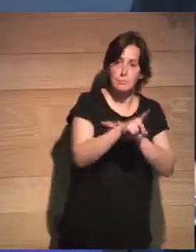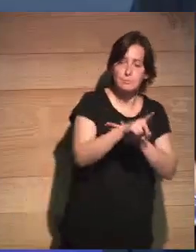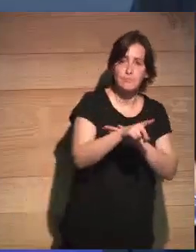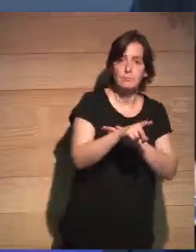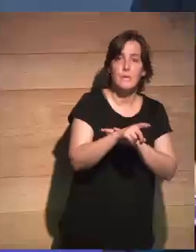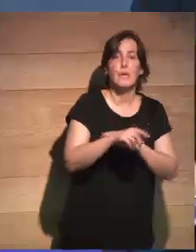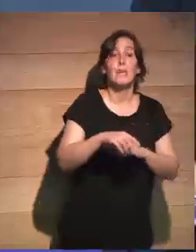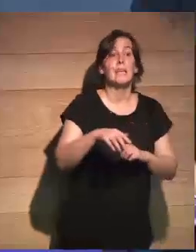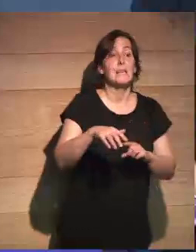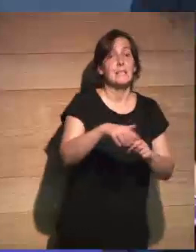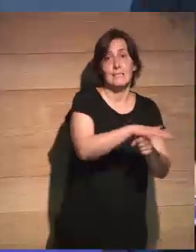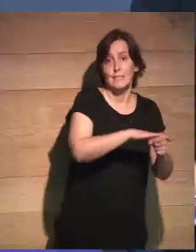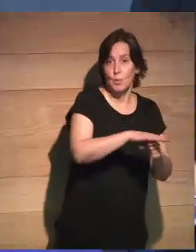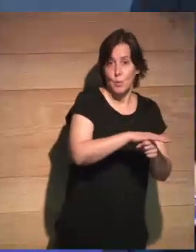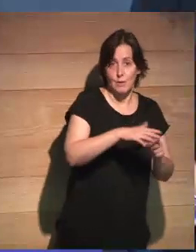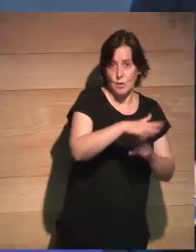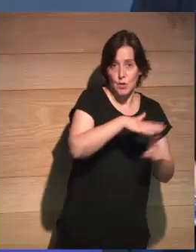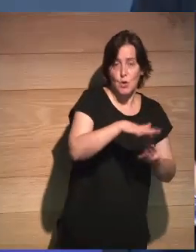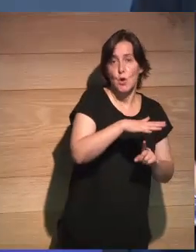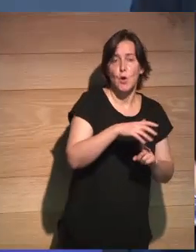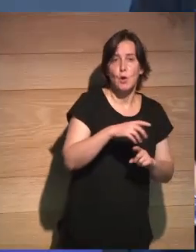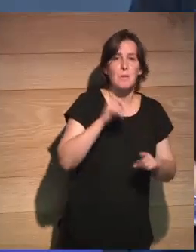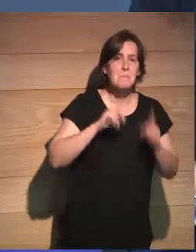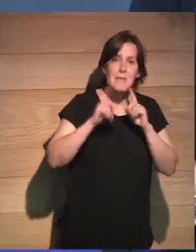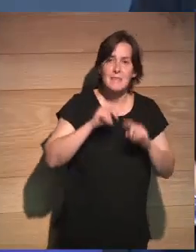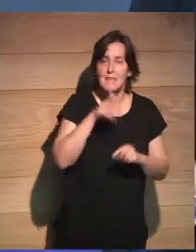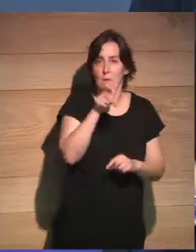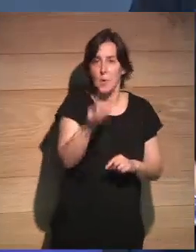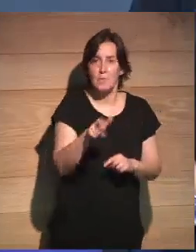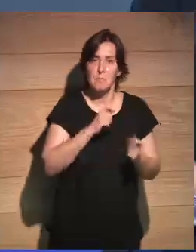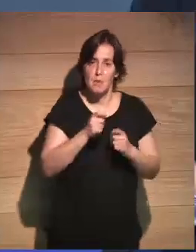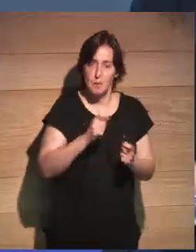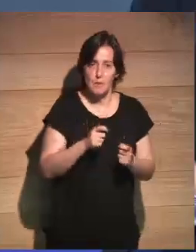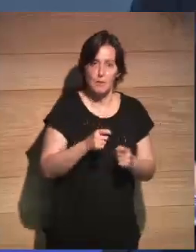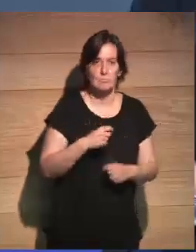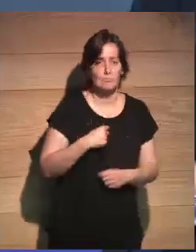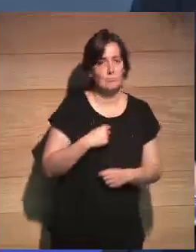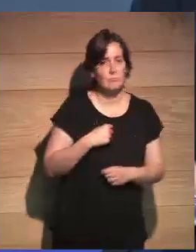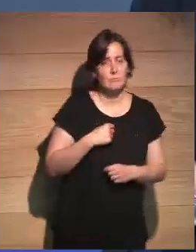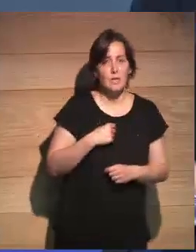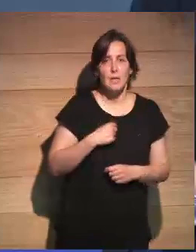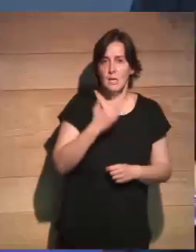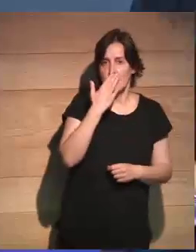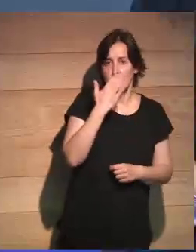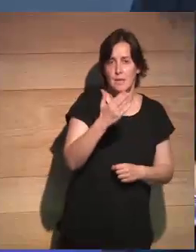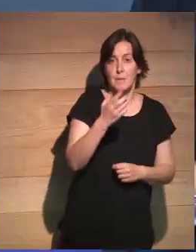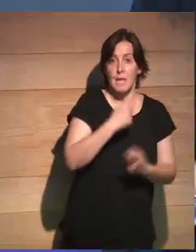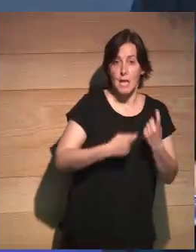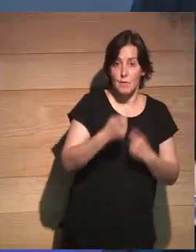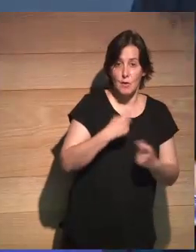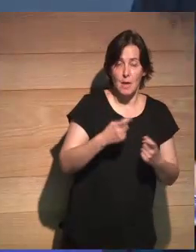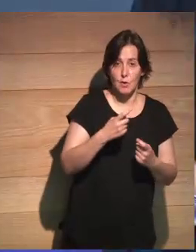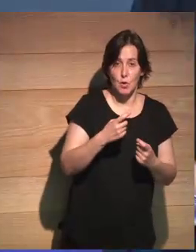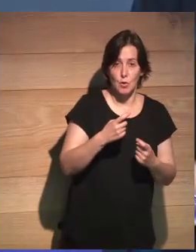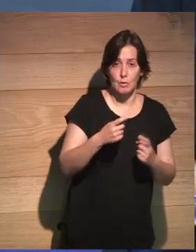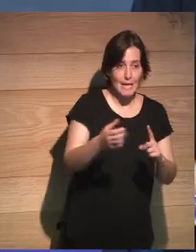son mucho más frecuentes de lo éticamente asumible por un periodista, confieso que encontrar un lugar donde todas las informaciones estén